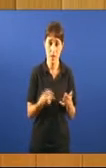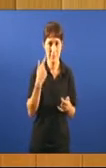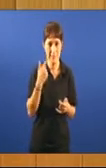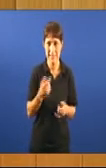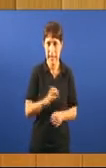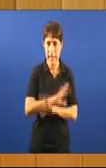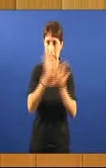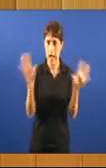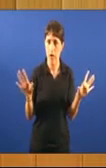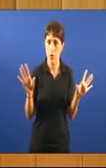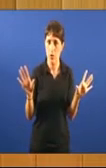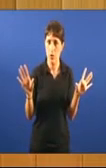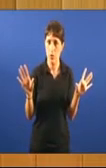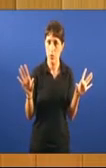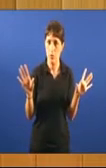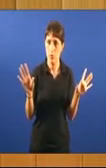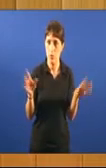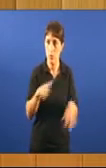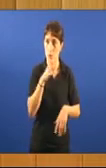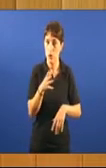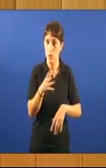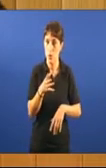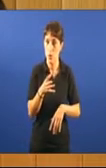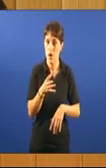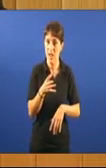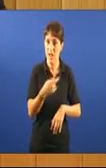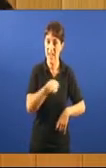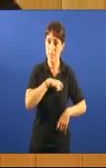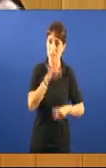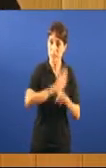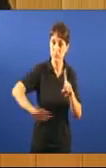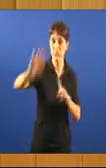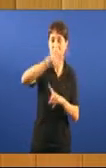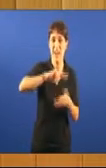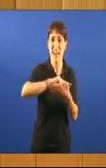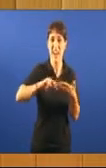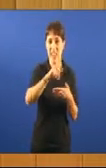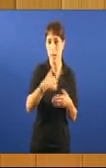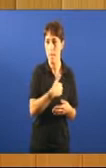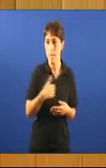atribúe o Estado español ao noso país. Nova Galicia Banco